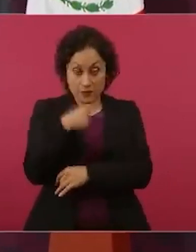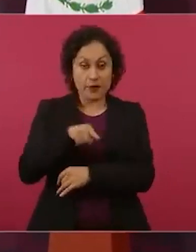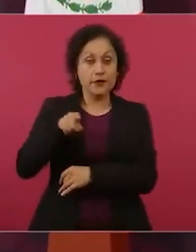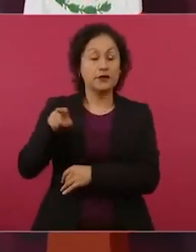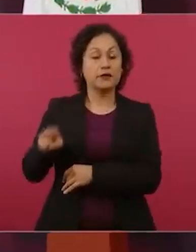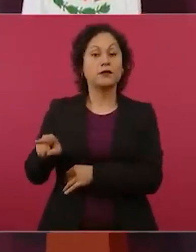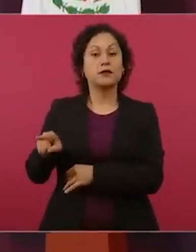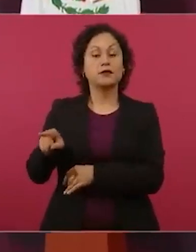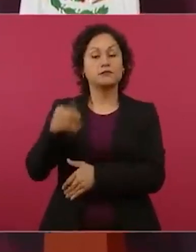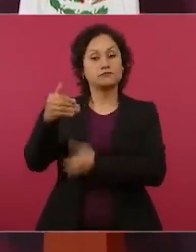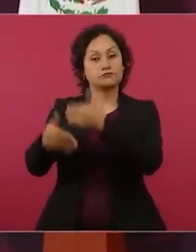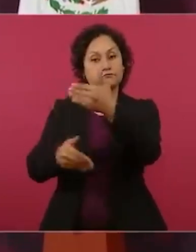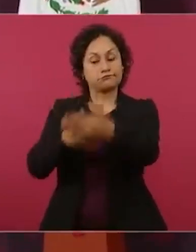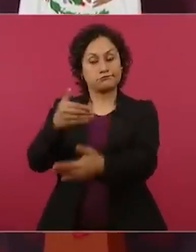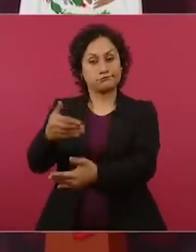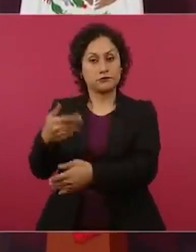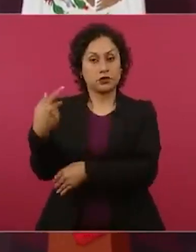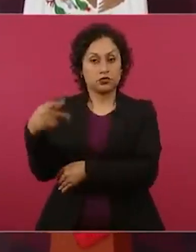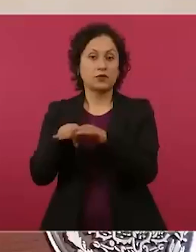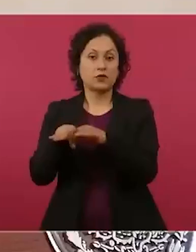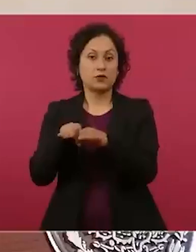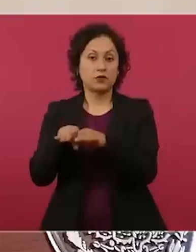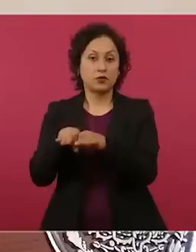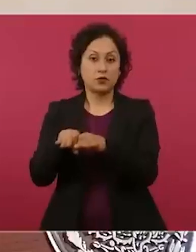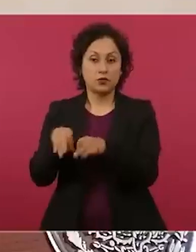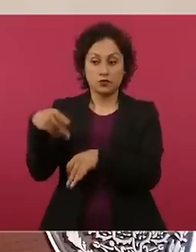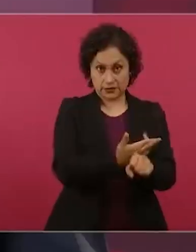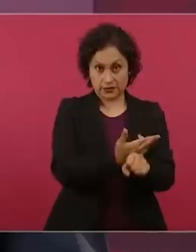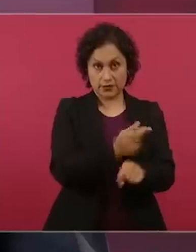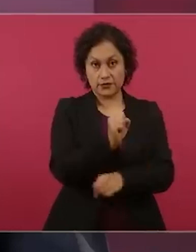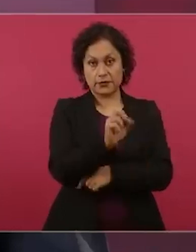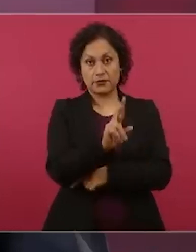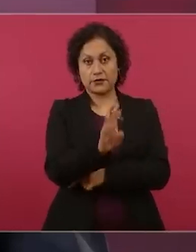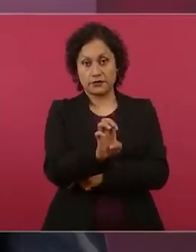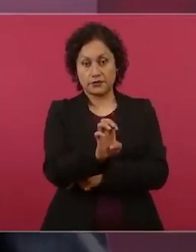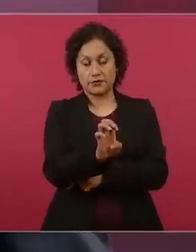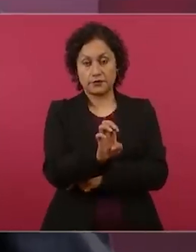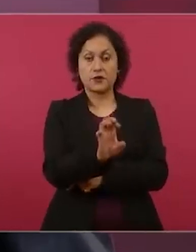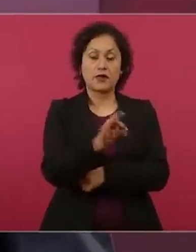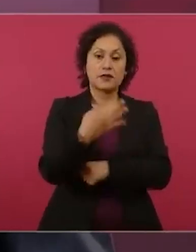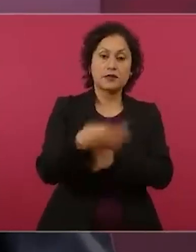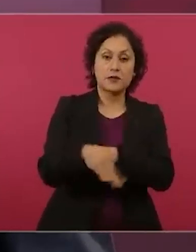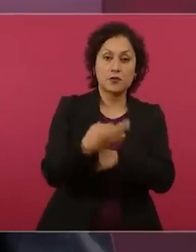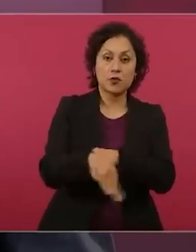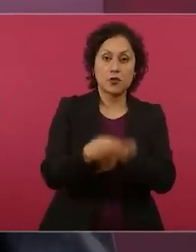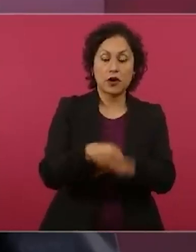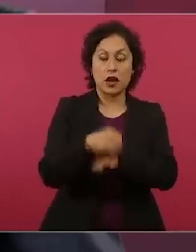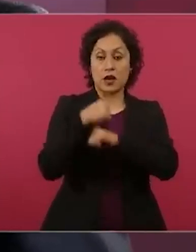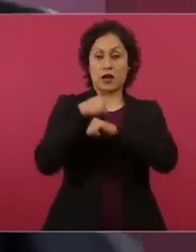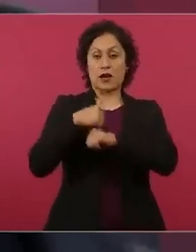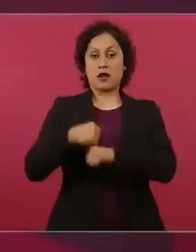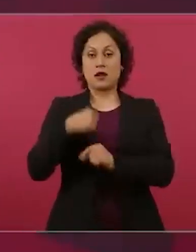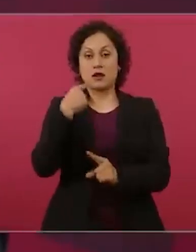Ricardo Monreal no se debe a que sean funcionarios ineficientes, al contrario, están renunciando porque son los mejores dirigentes de nuestro movimiento y son